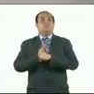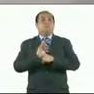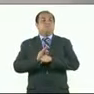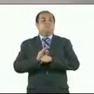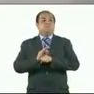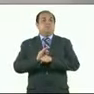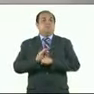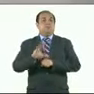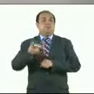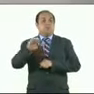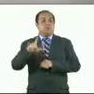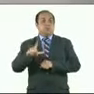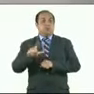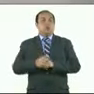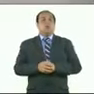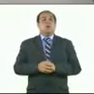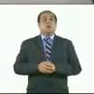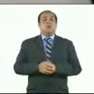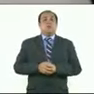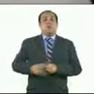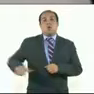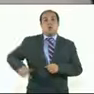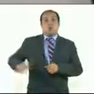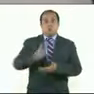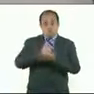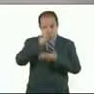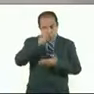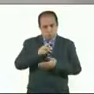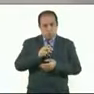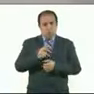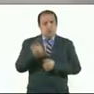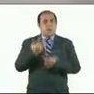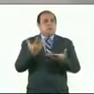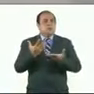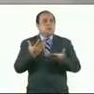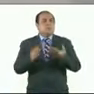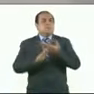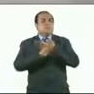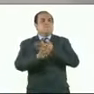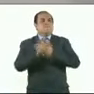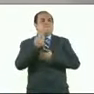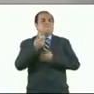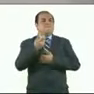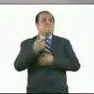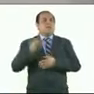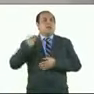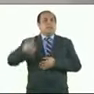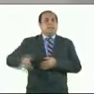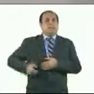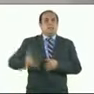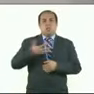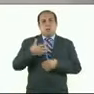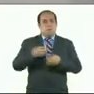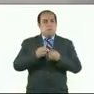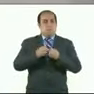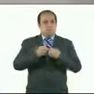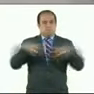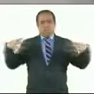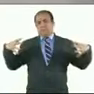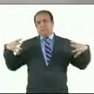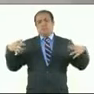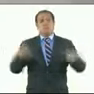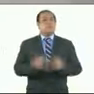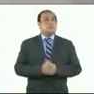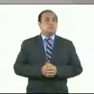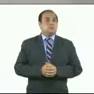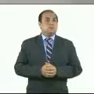¿qué es lo que va a hacer precisamente para evitar que se repitan este tipo de situaciones? No han sido explosiones pequeñas, han sido explosiones muy grandes, en